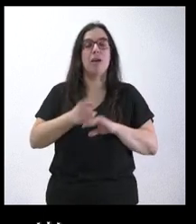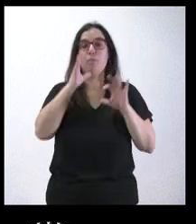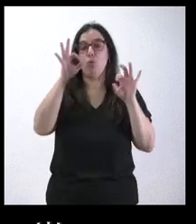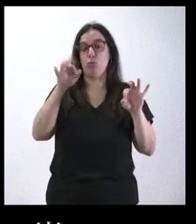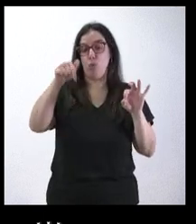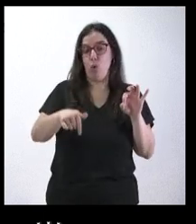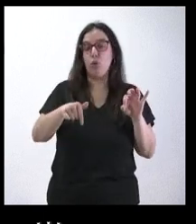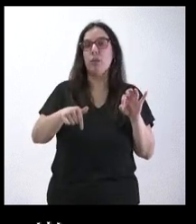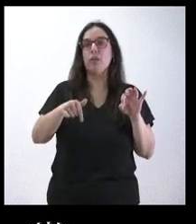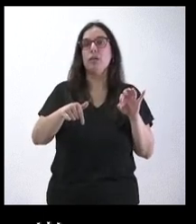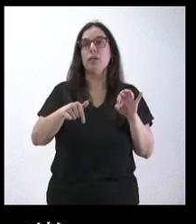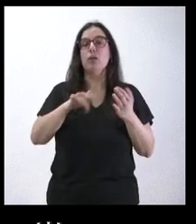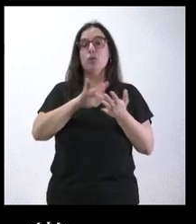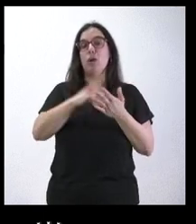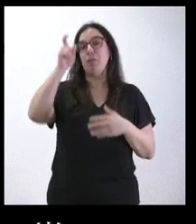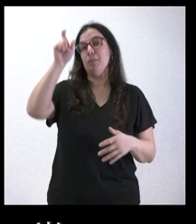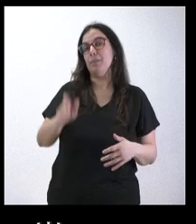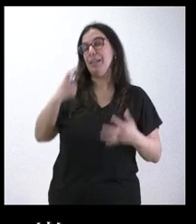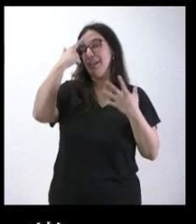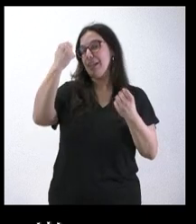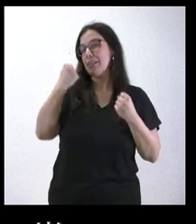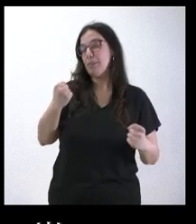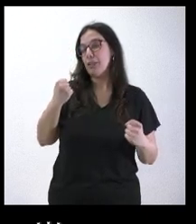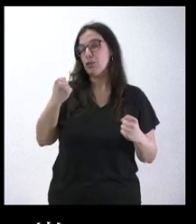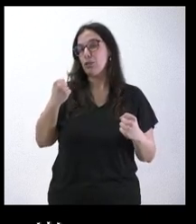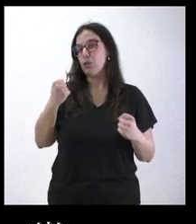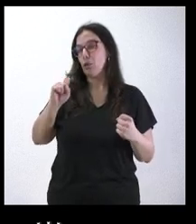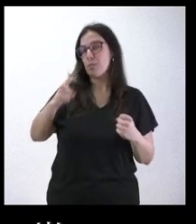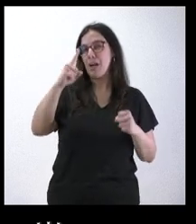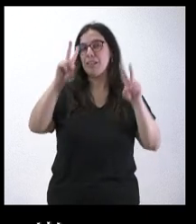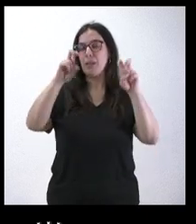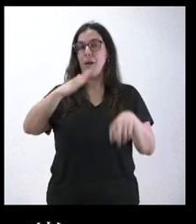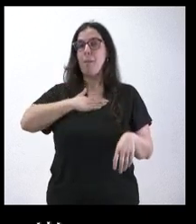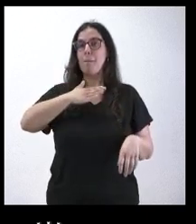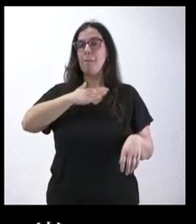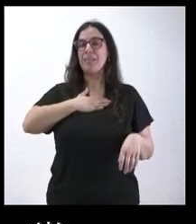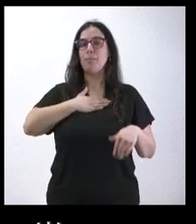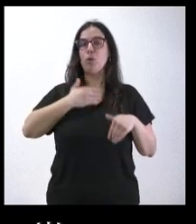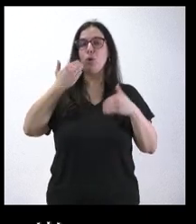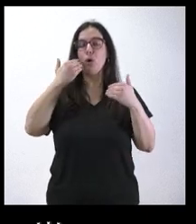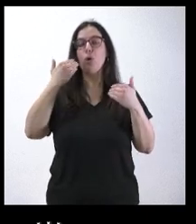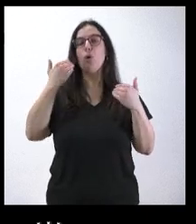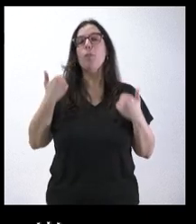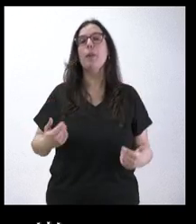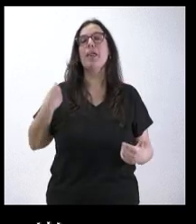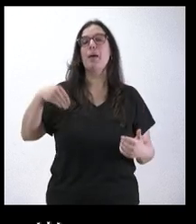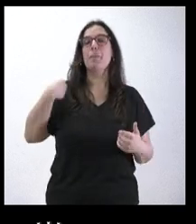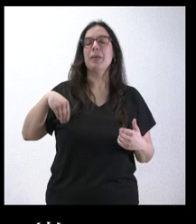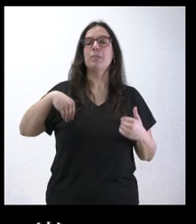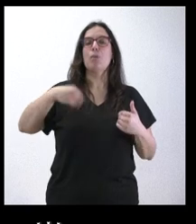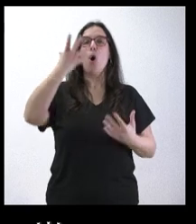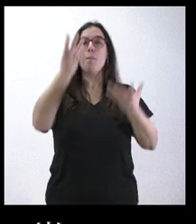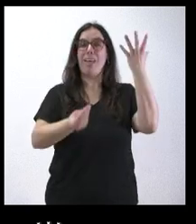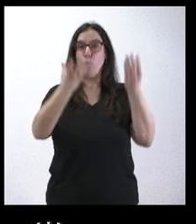hoy el mayor experto sobre sobre el patrimonio de la humanidad de las médulas la antigua mina romana se ha